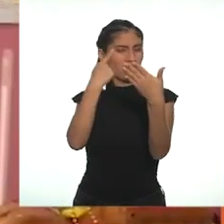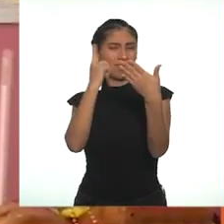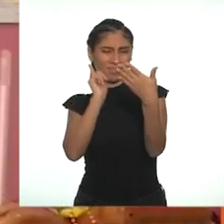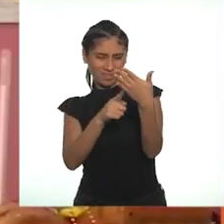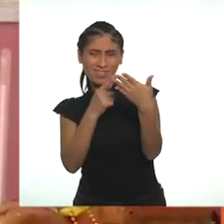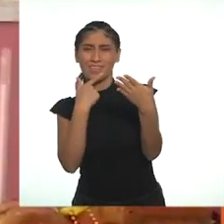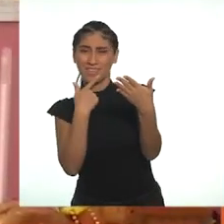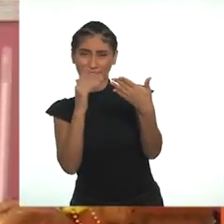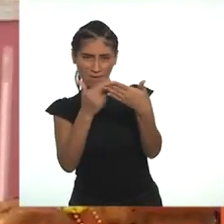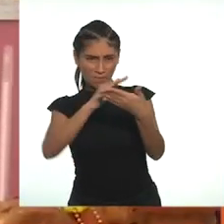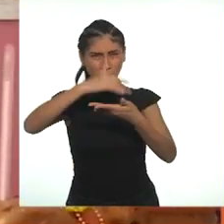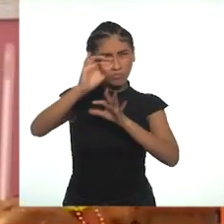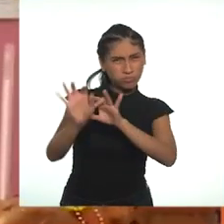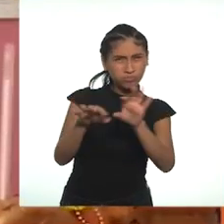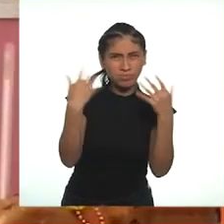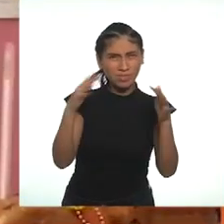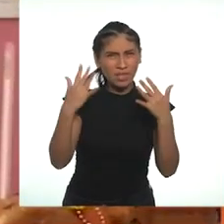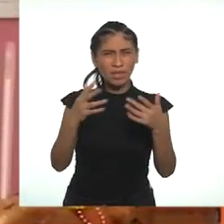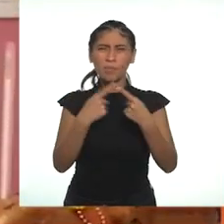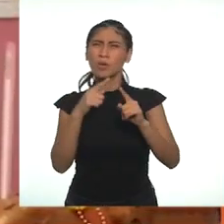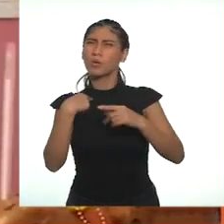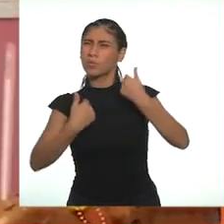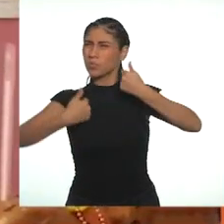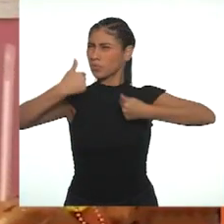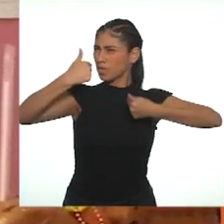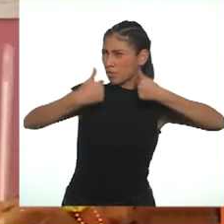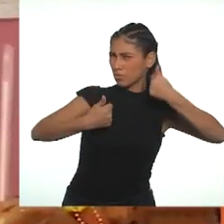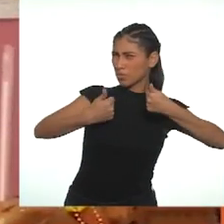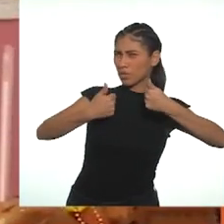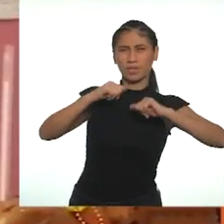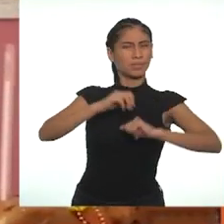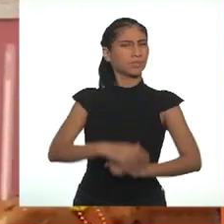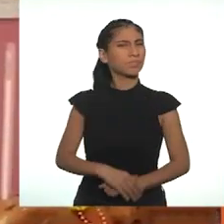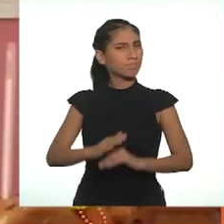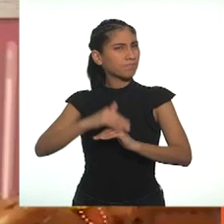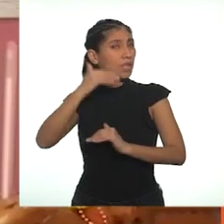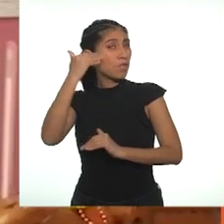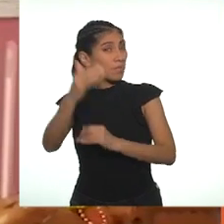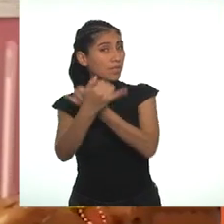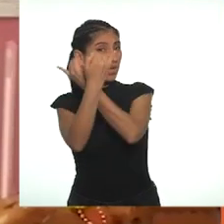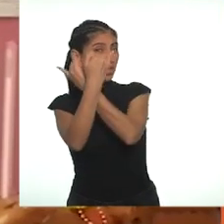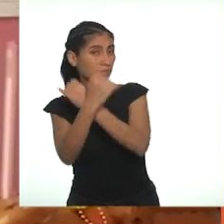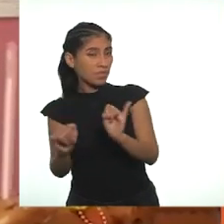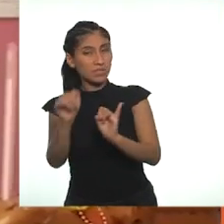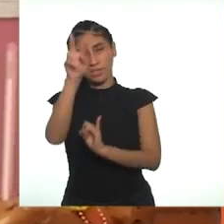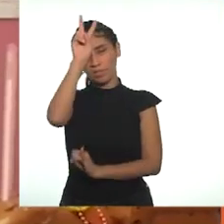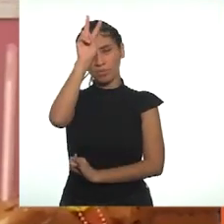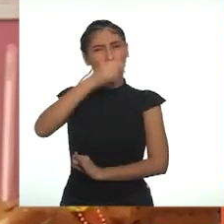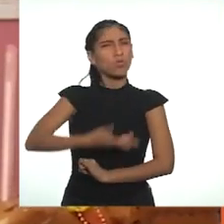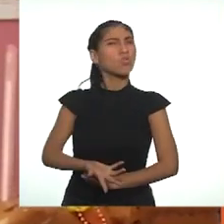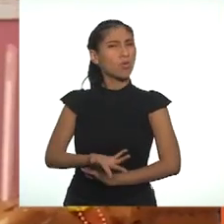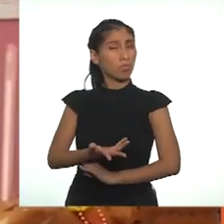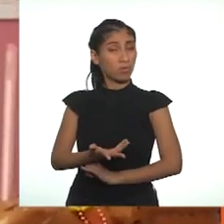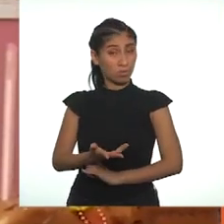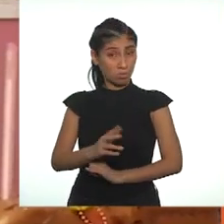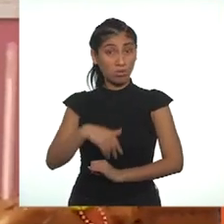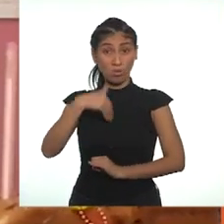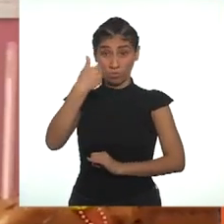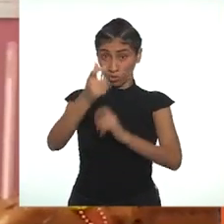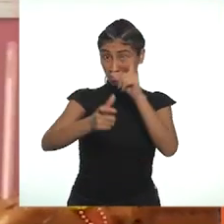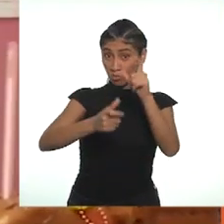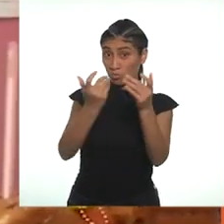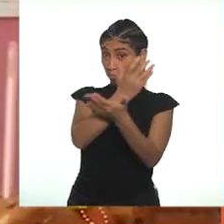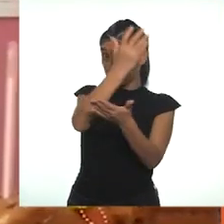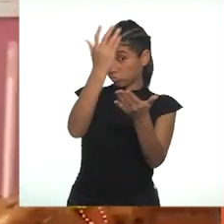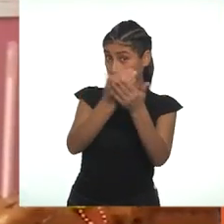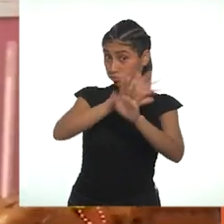Ya noté la página web, pero tengo una duda. Después de la independencia del Perú, ¿se solucionaron todos